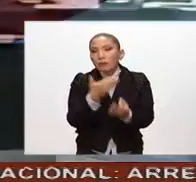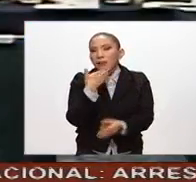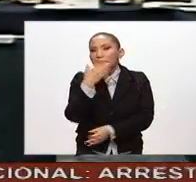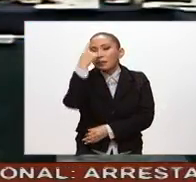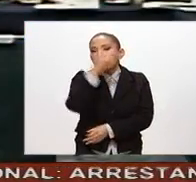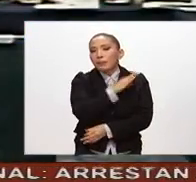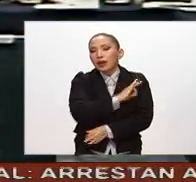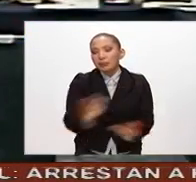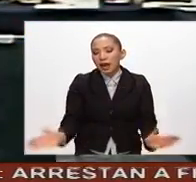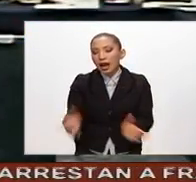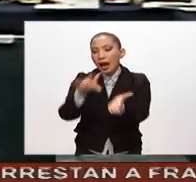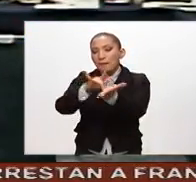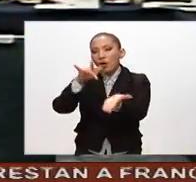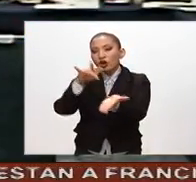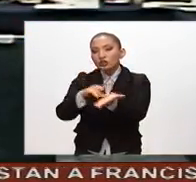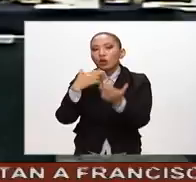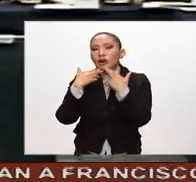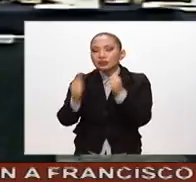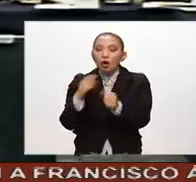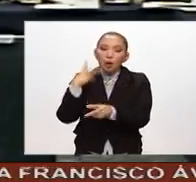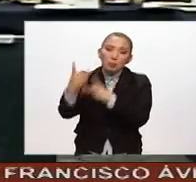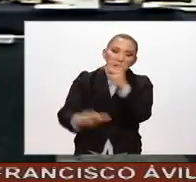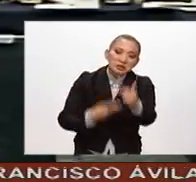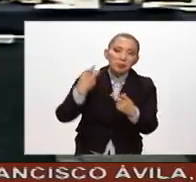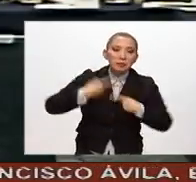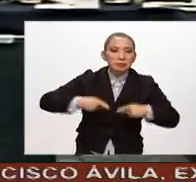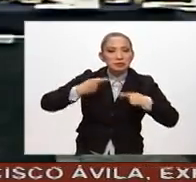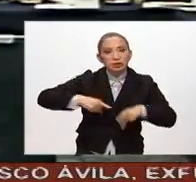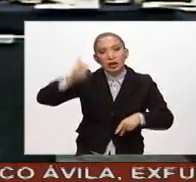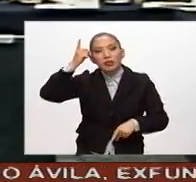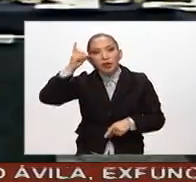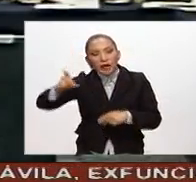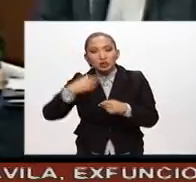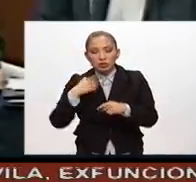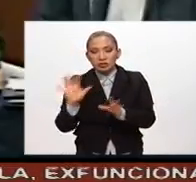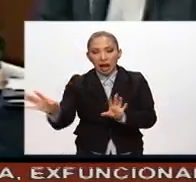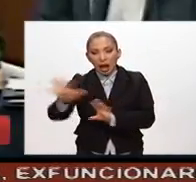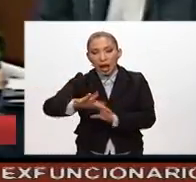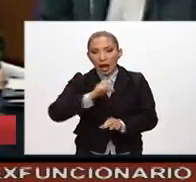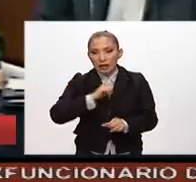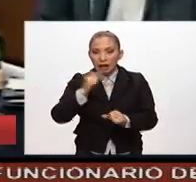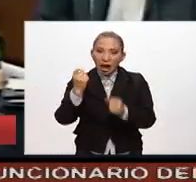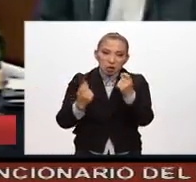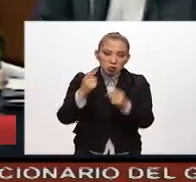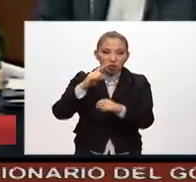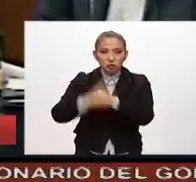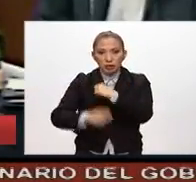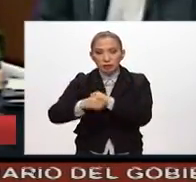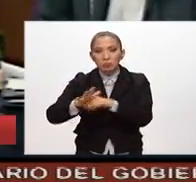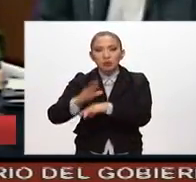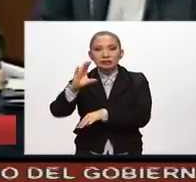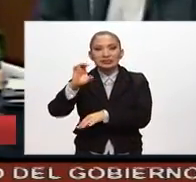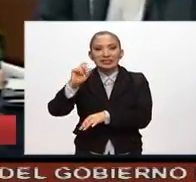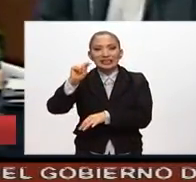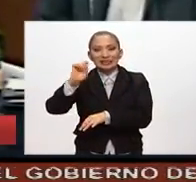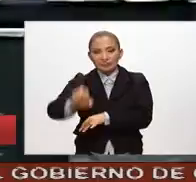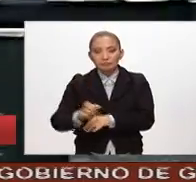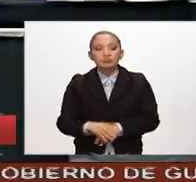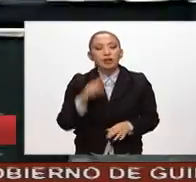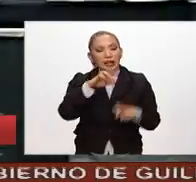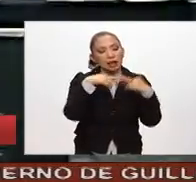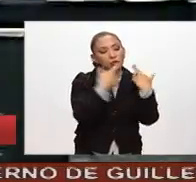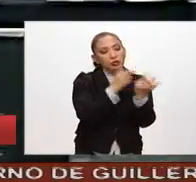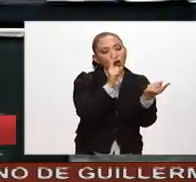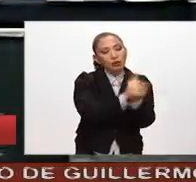que permitan promover apoyos fiscales y créditos para los empresarios perjudicados por las manifestaciones de la gente. Durante una reunión